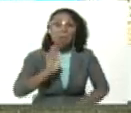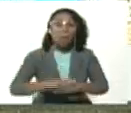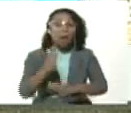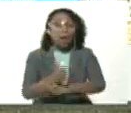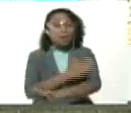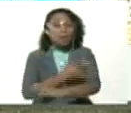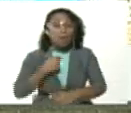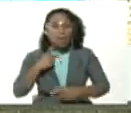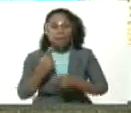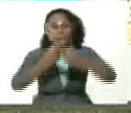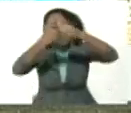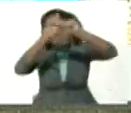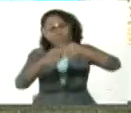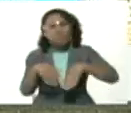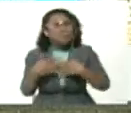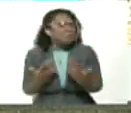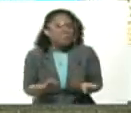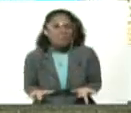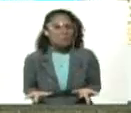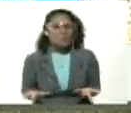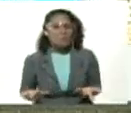¿qué calculaban?